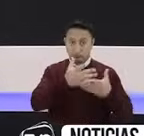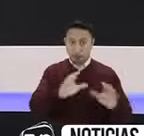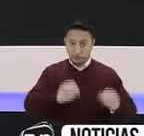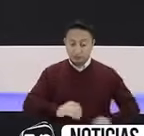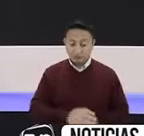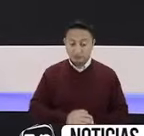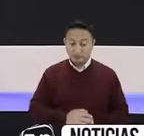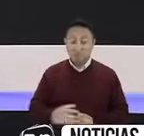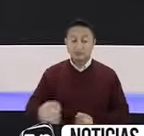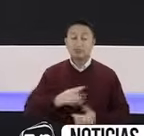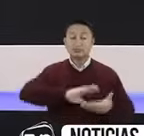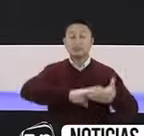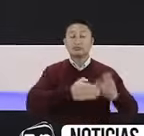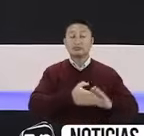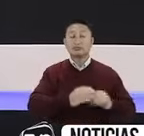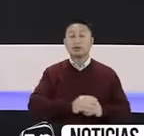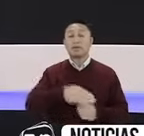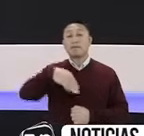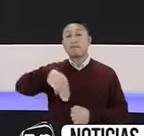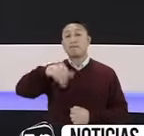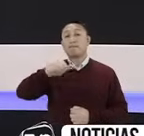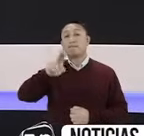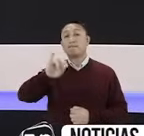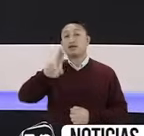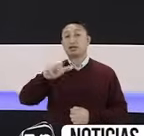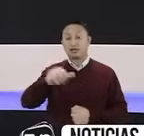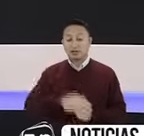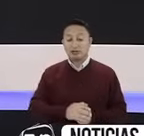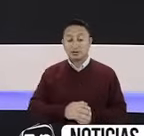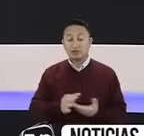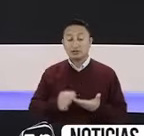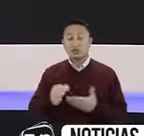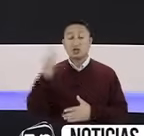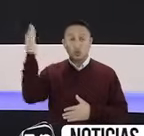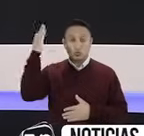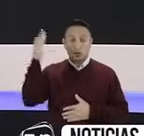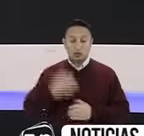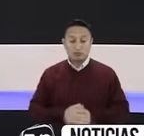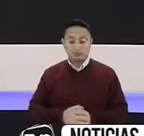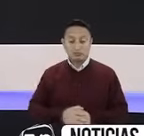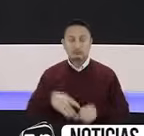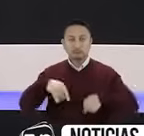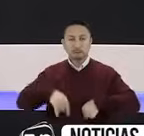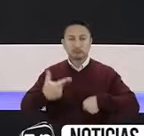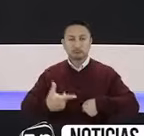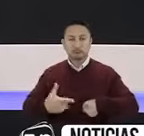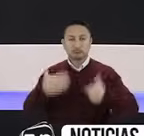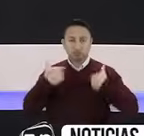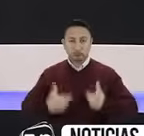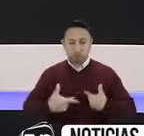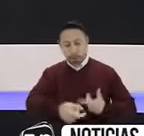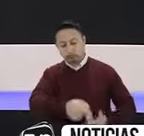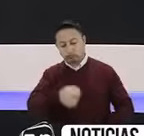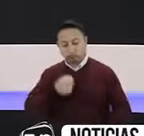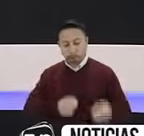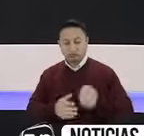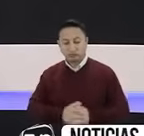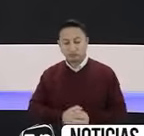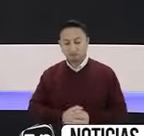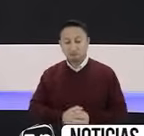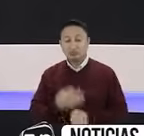comunidad de María Magdalena, perteneciente a Tulcán. Los trabajos de extracción de los cadáveres duraron más de 4